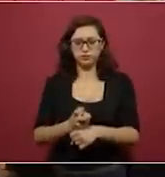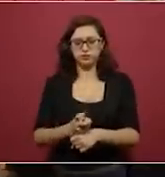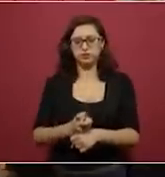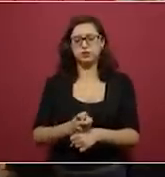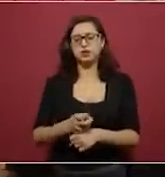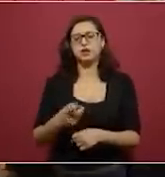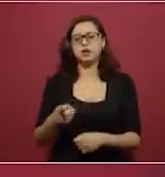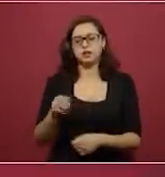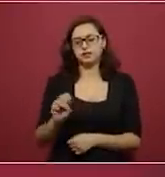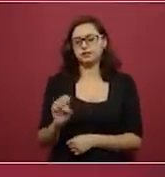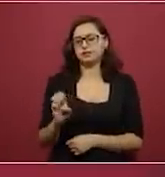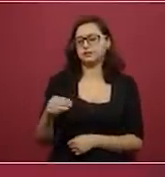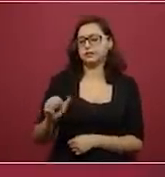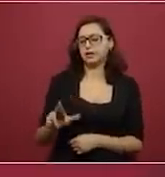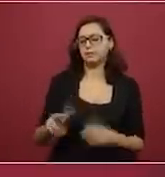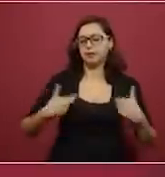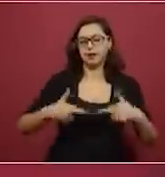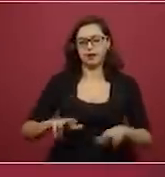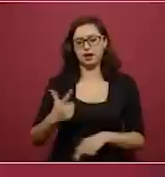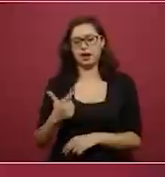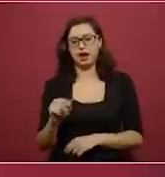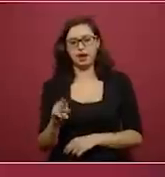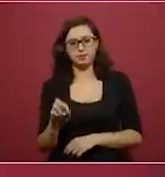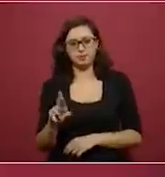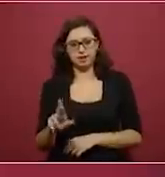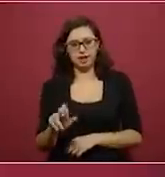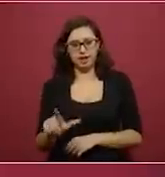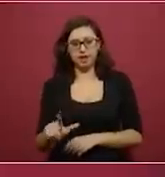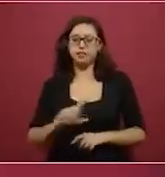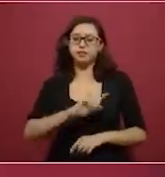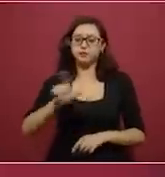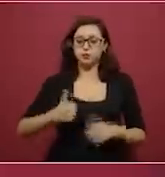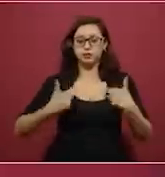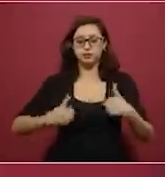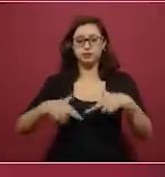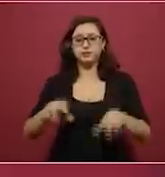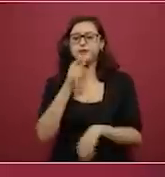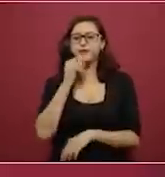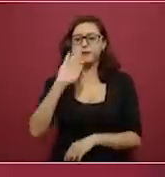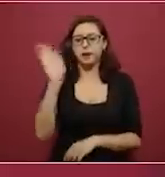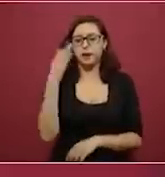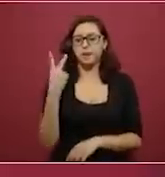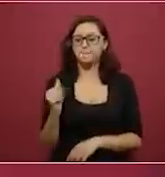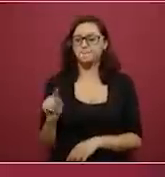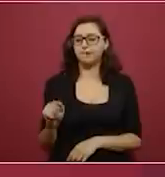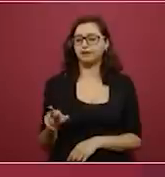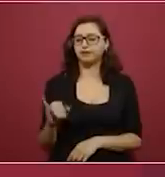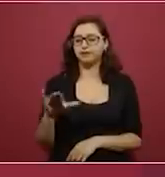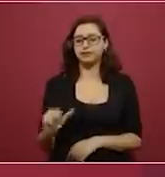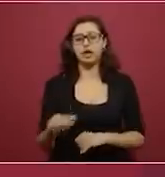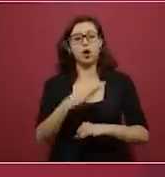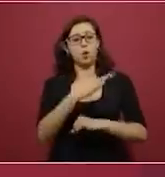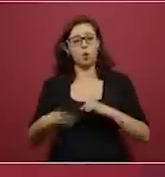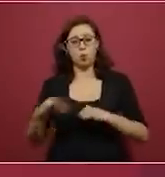de infantería gabriel garcía luego la comisaría patricia rosalinda trujillo y